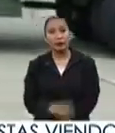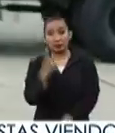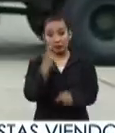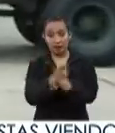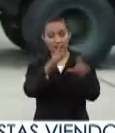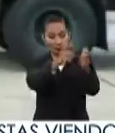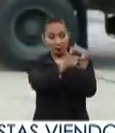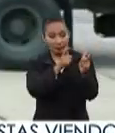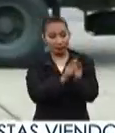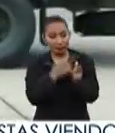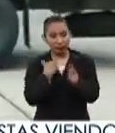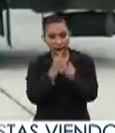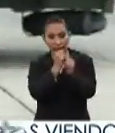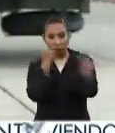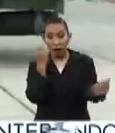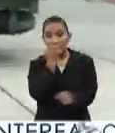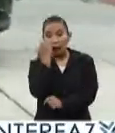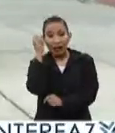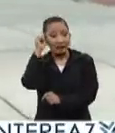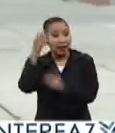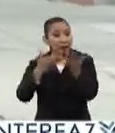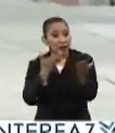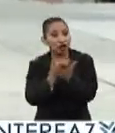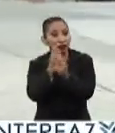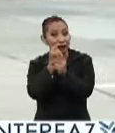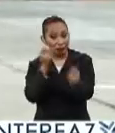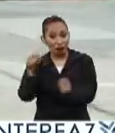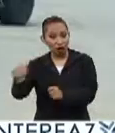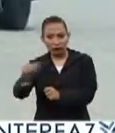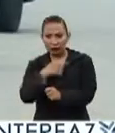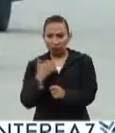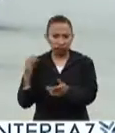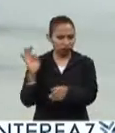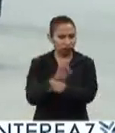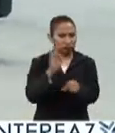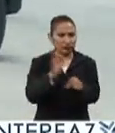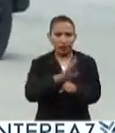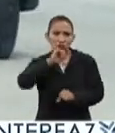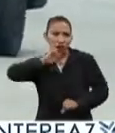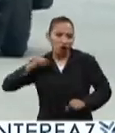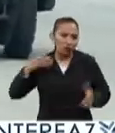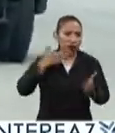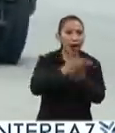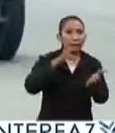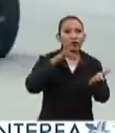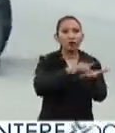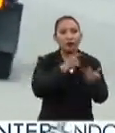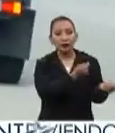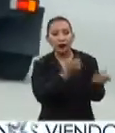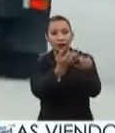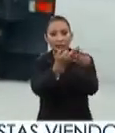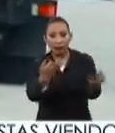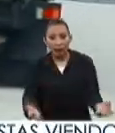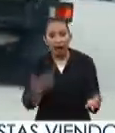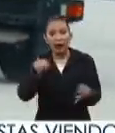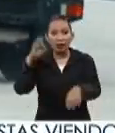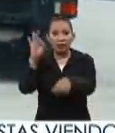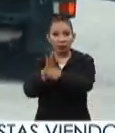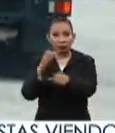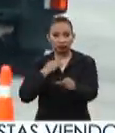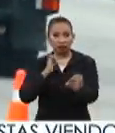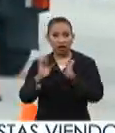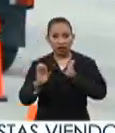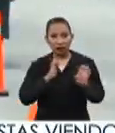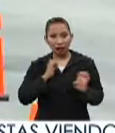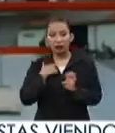primer régimen de transportes y la Escuela de Servicio de Transportes son fuerza de reacción para apoyar en transportación terrestre a la defensa